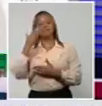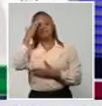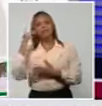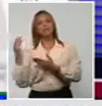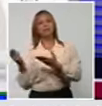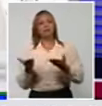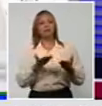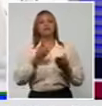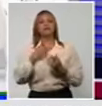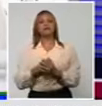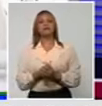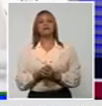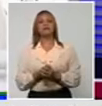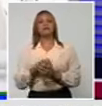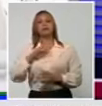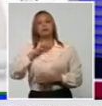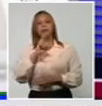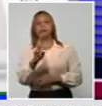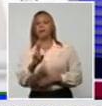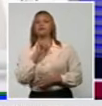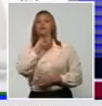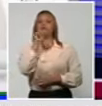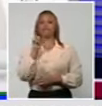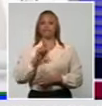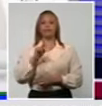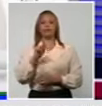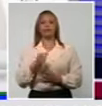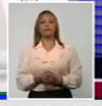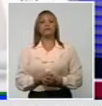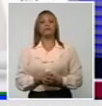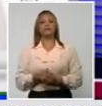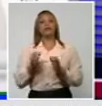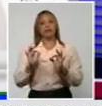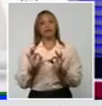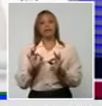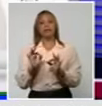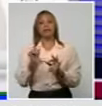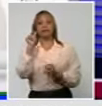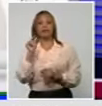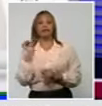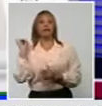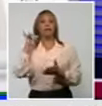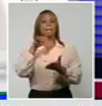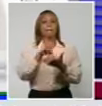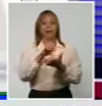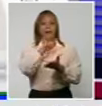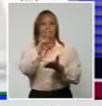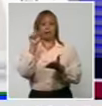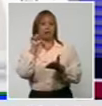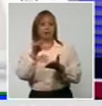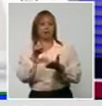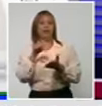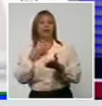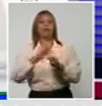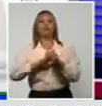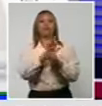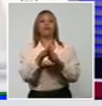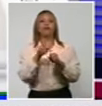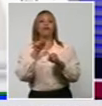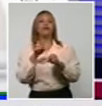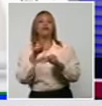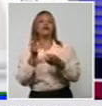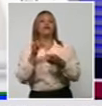bueno, vamos respondiendo en concreto a tu pregunta. Realmente los casos importados al país con la COVID-19 forman